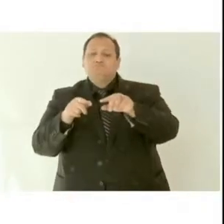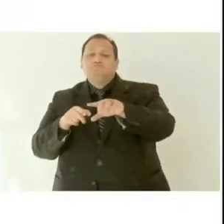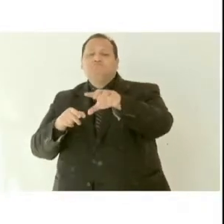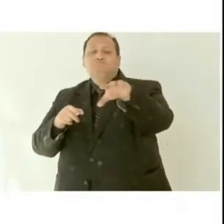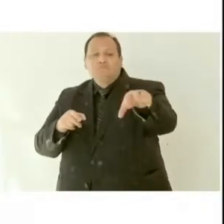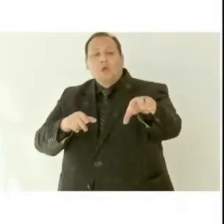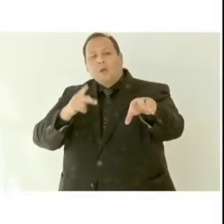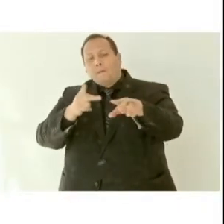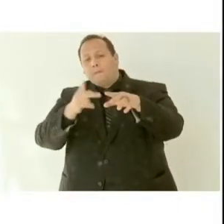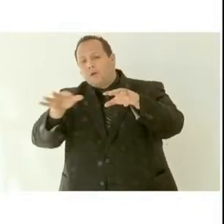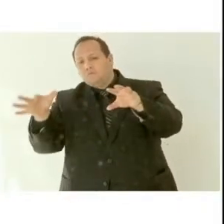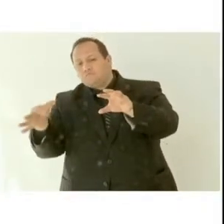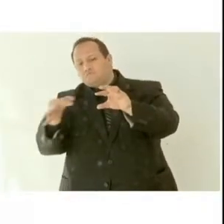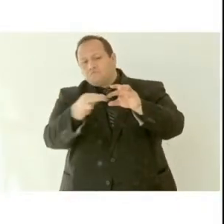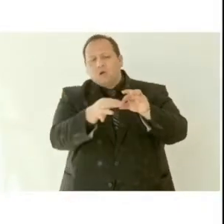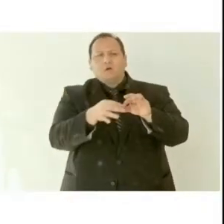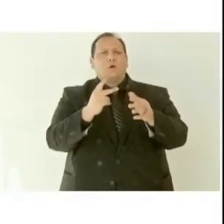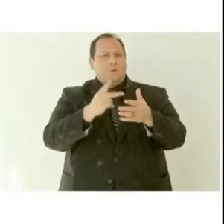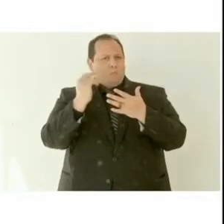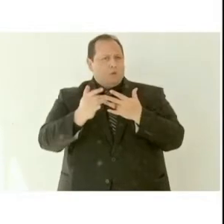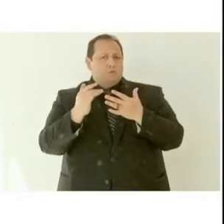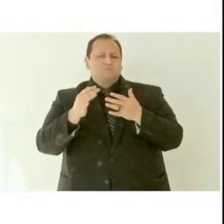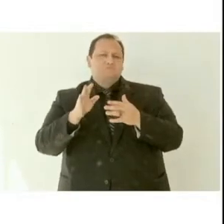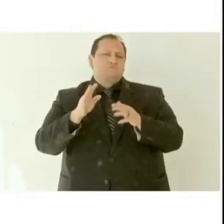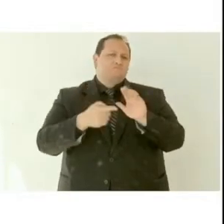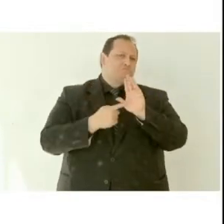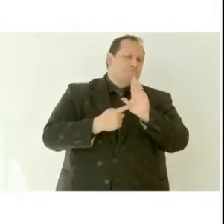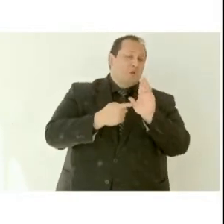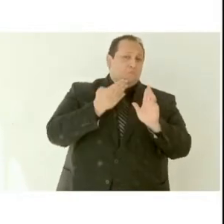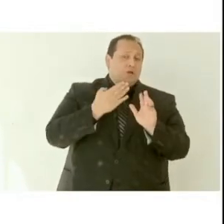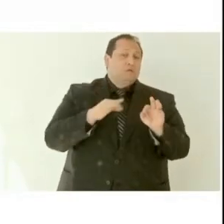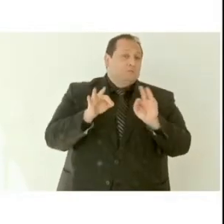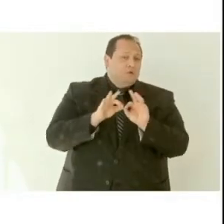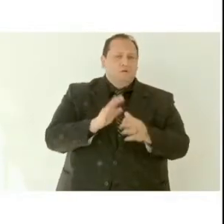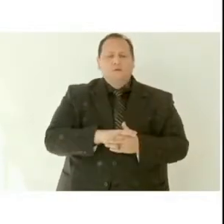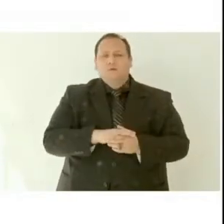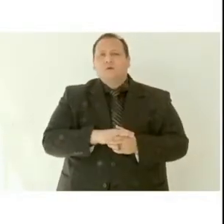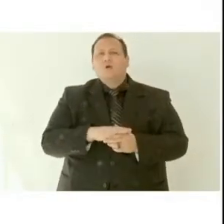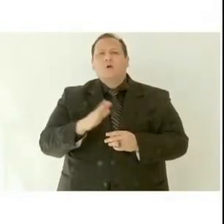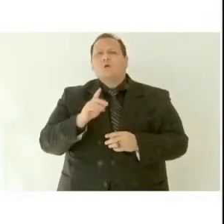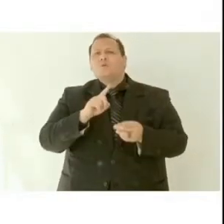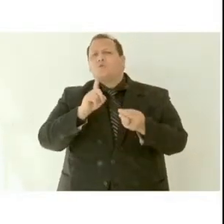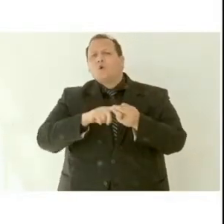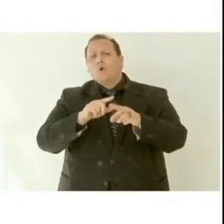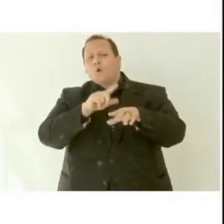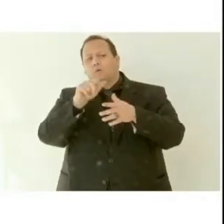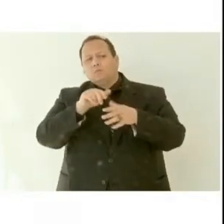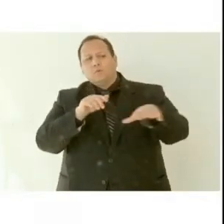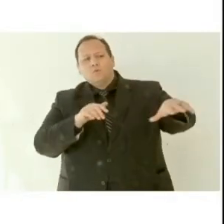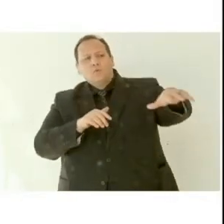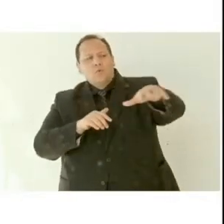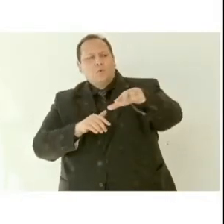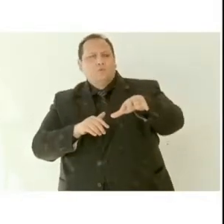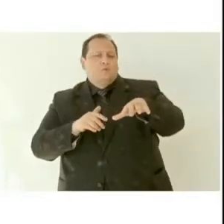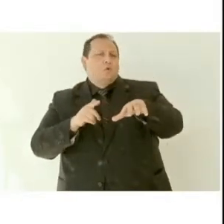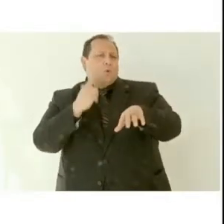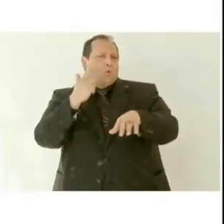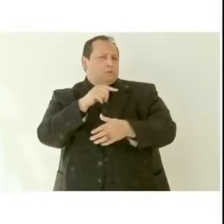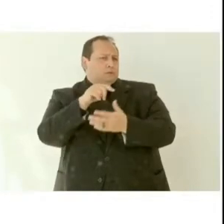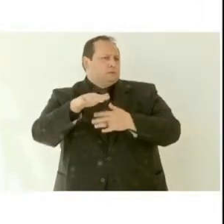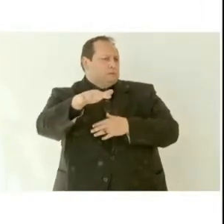propio proyecto, consideramos que es un proyecto muy simbólico que se ubica en una de las zonas